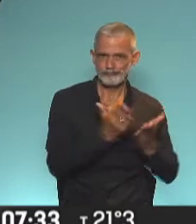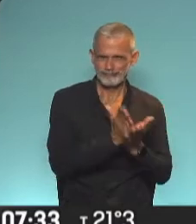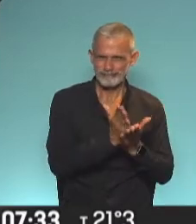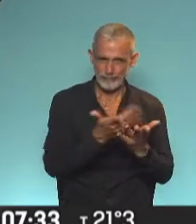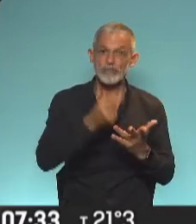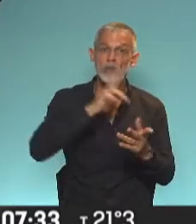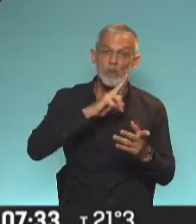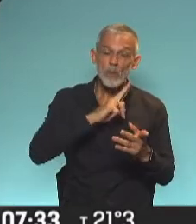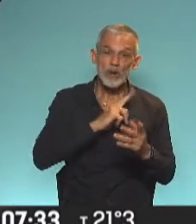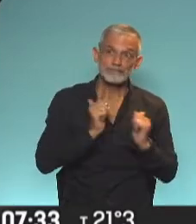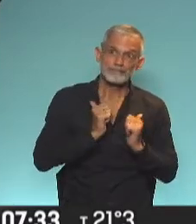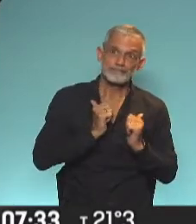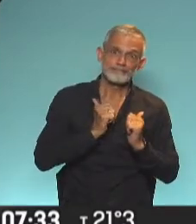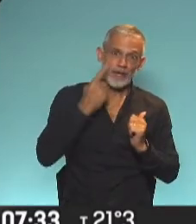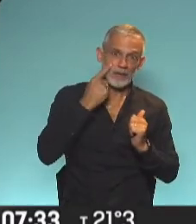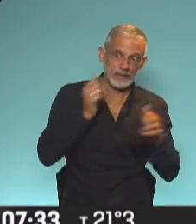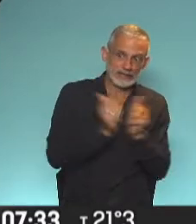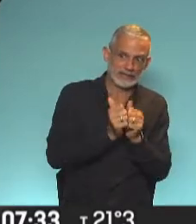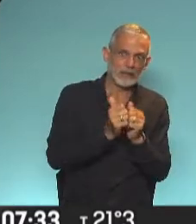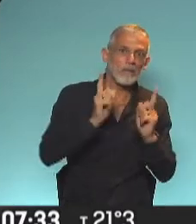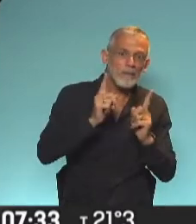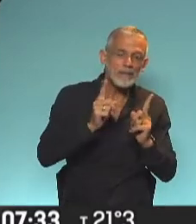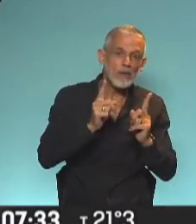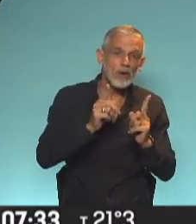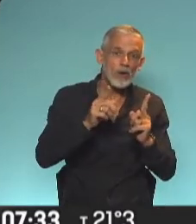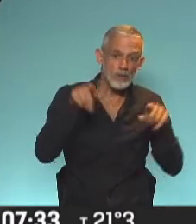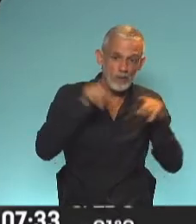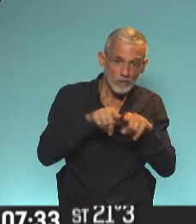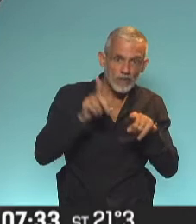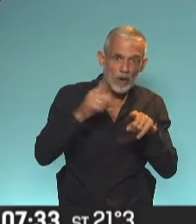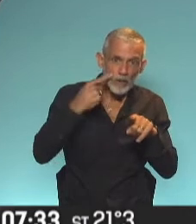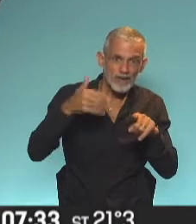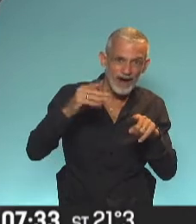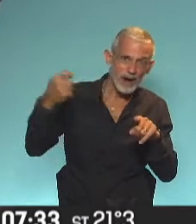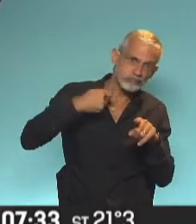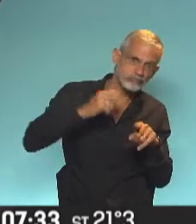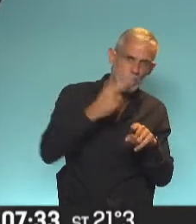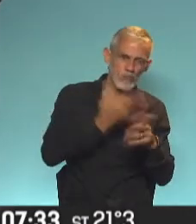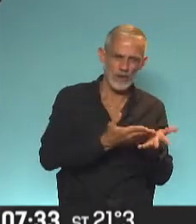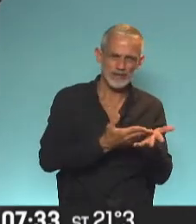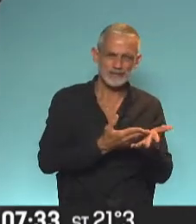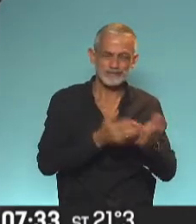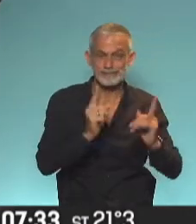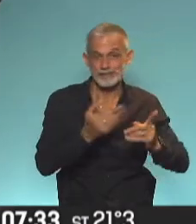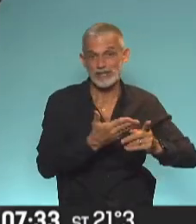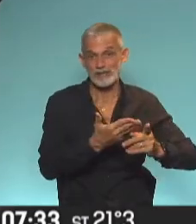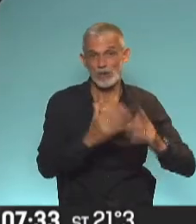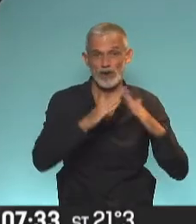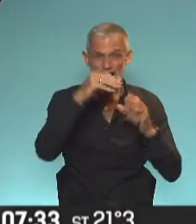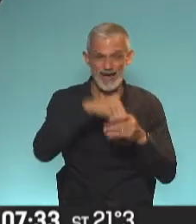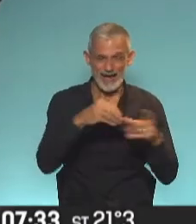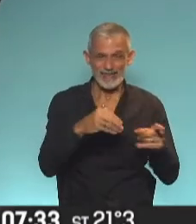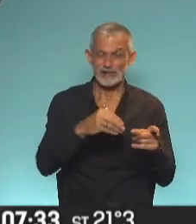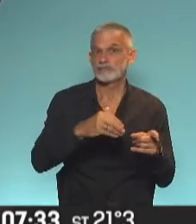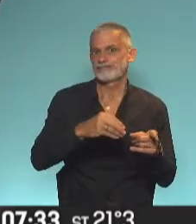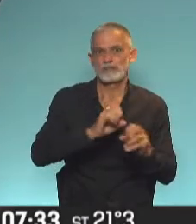Muchas mujeres terminaron conviviendo y estando encerradas con sus propios agresores. Esto, evidentemente, bueno,